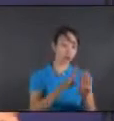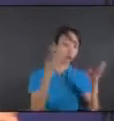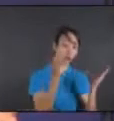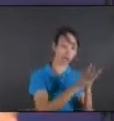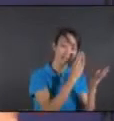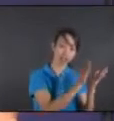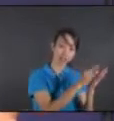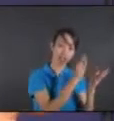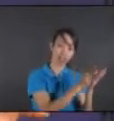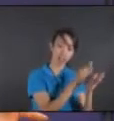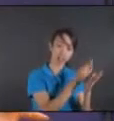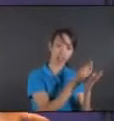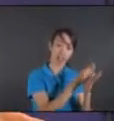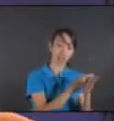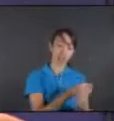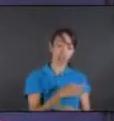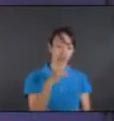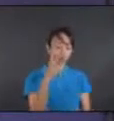2.